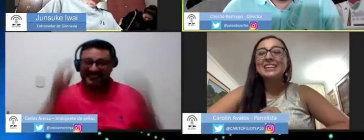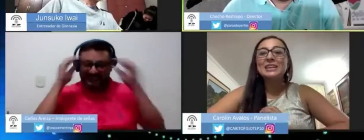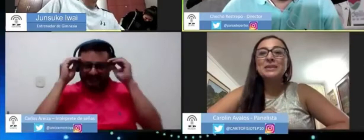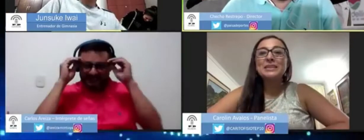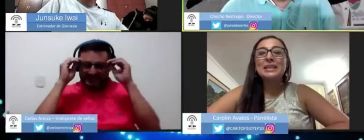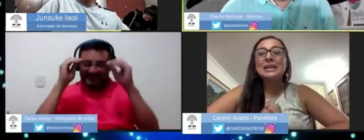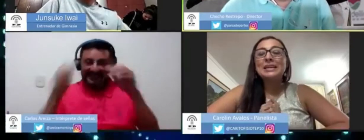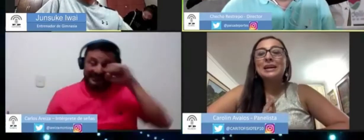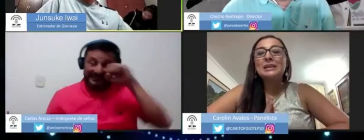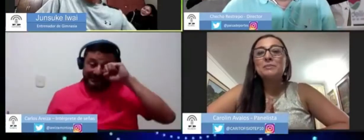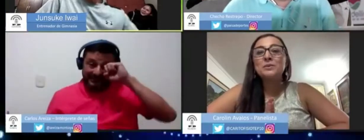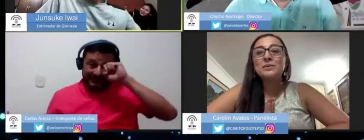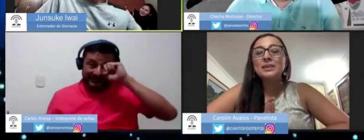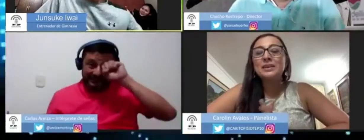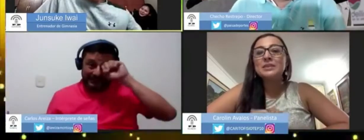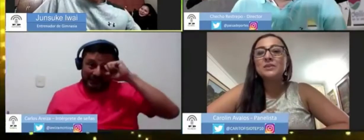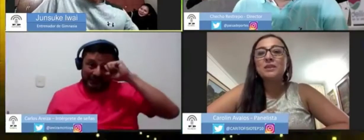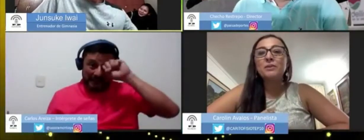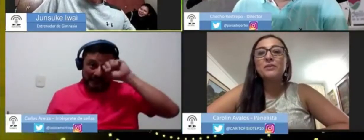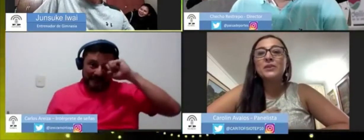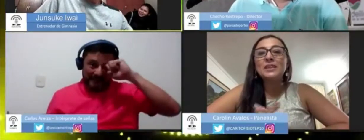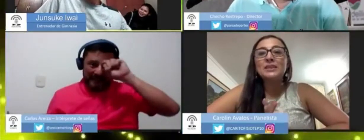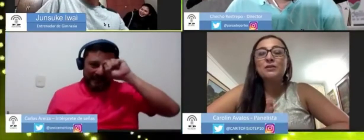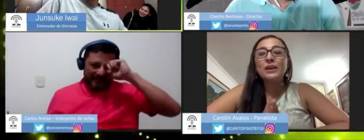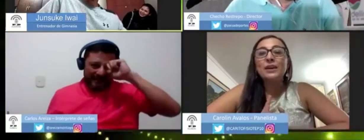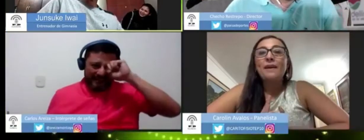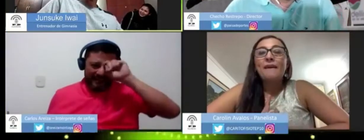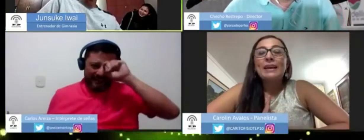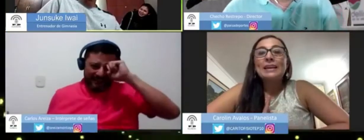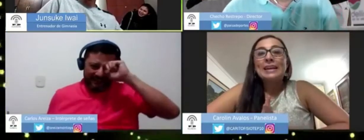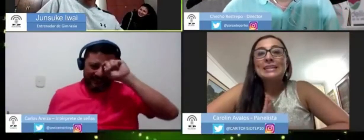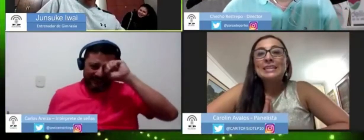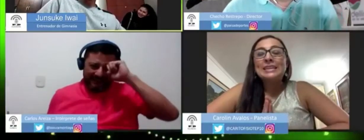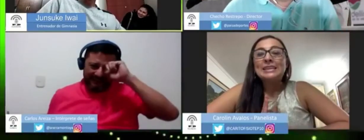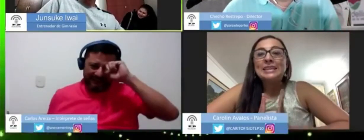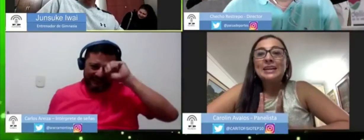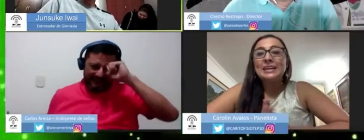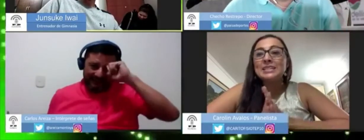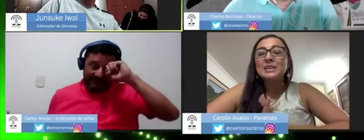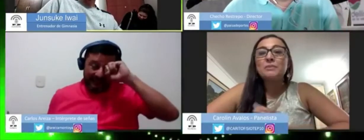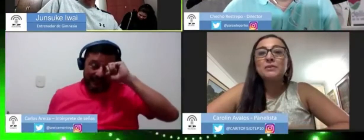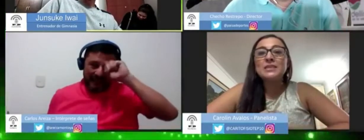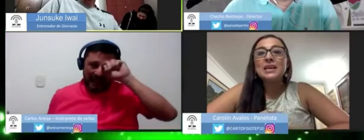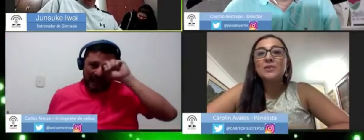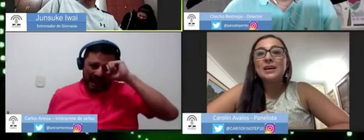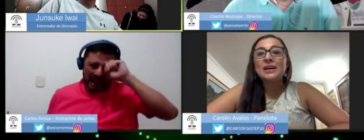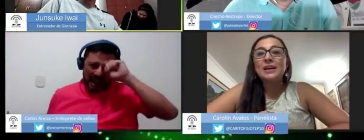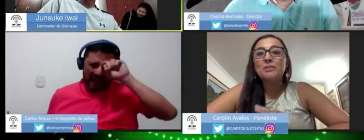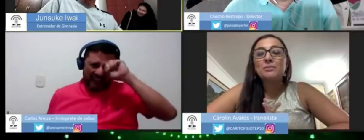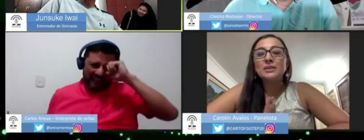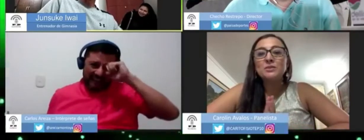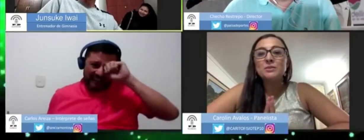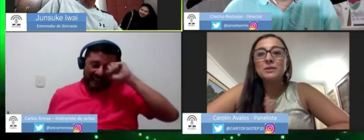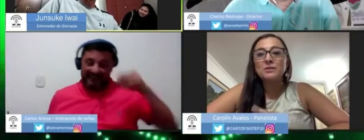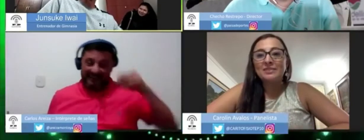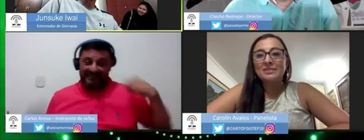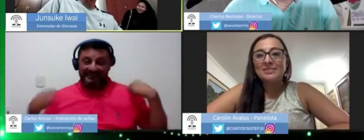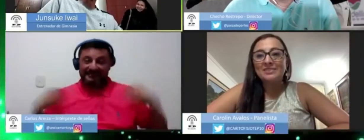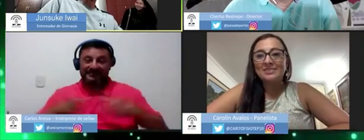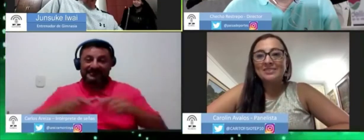A Kemi, la pregunta que le hicieron al profe ahorita fue... ¿Que en la casa del profe se habla japonés o